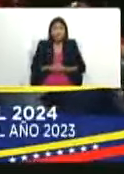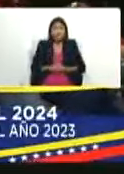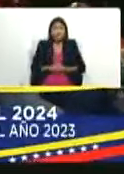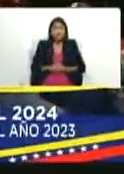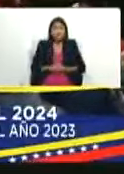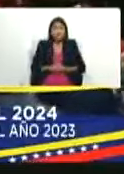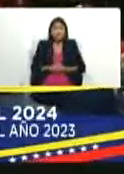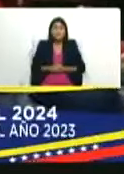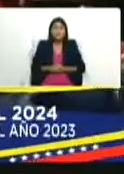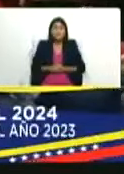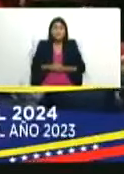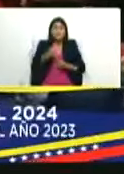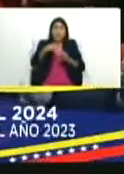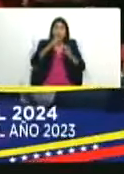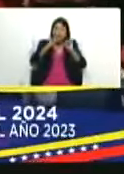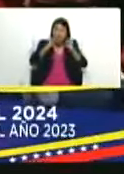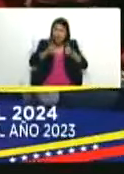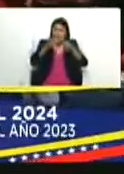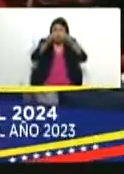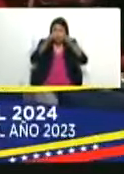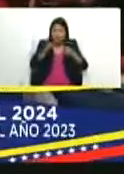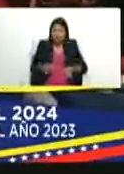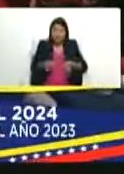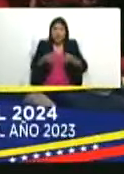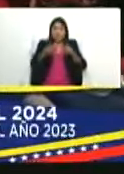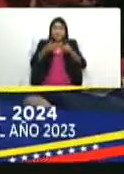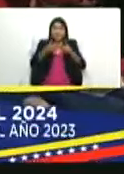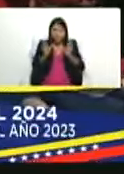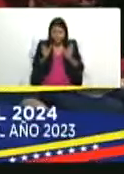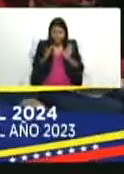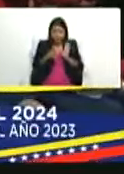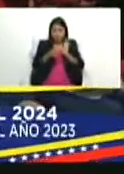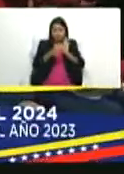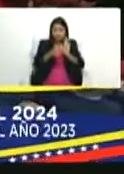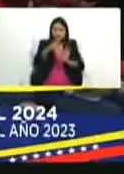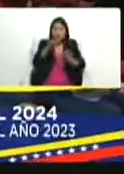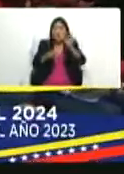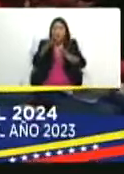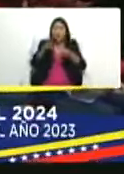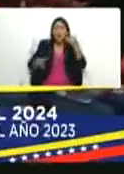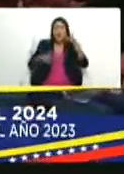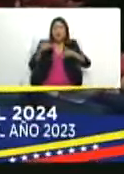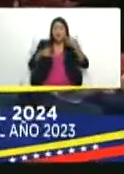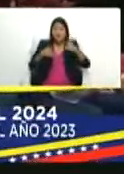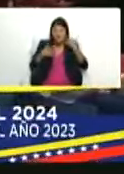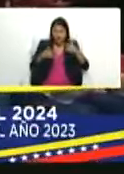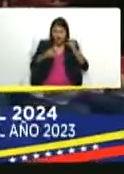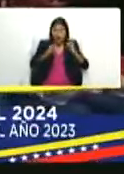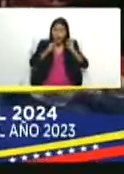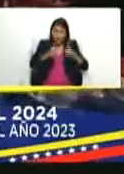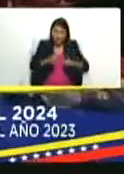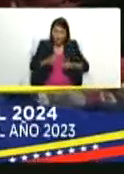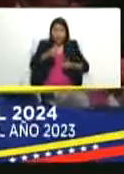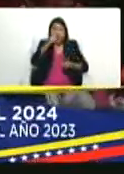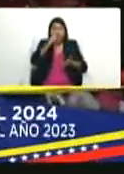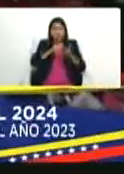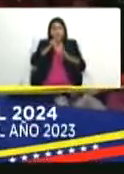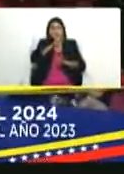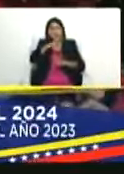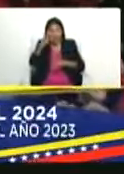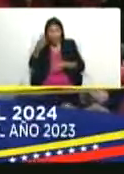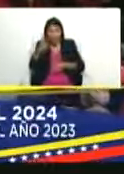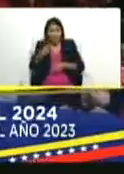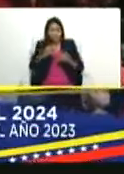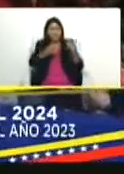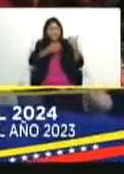y la instalación formal de la apertura de las actividades judiciales de este año 2024 a cargo de la